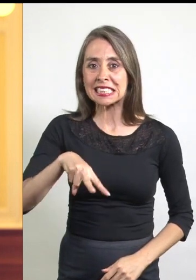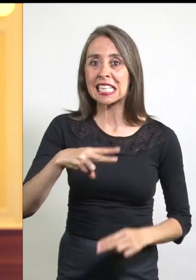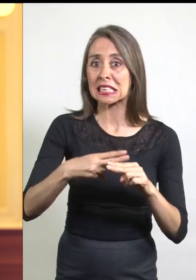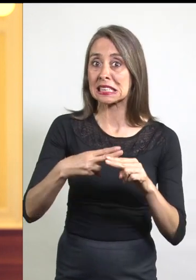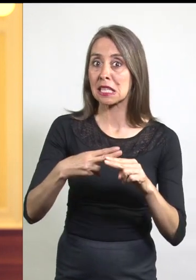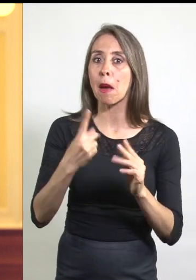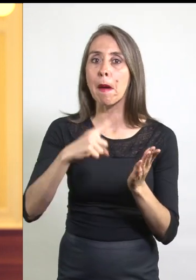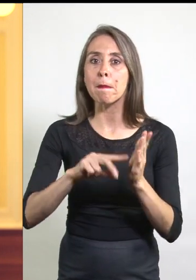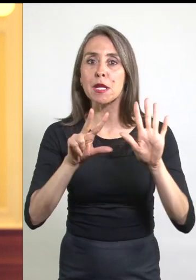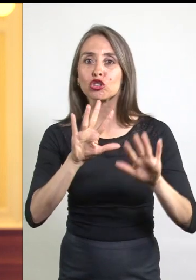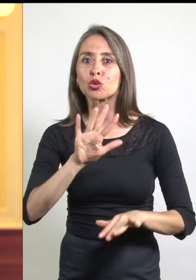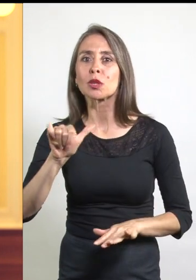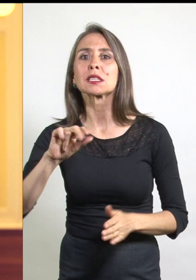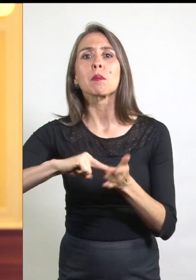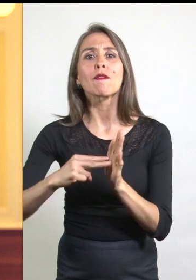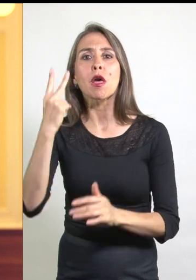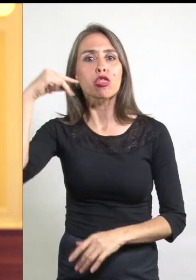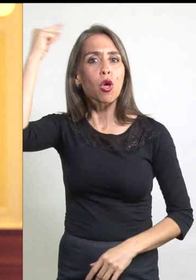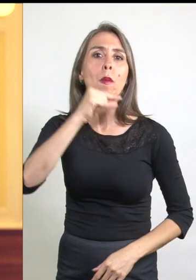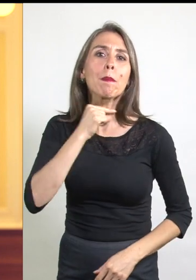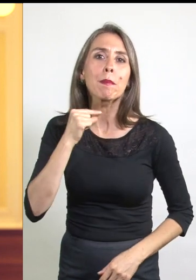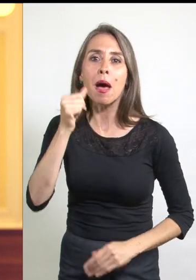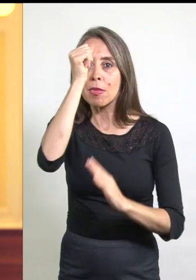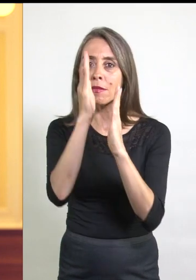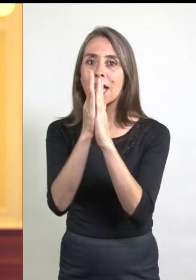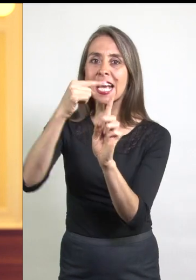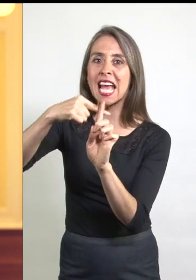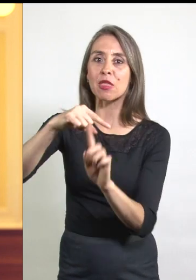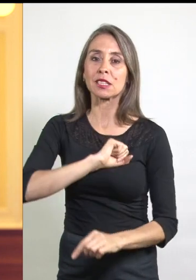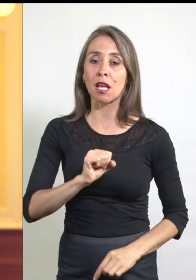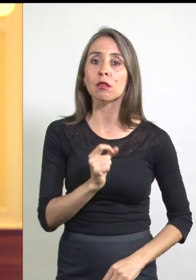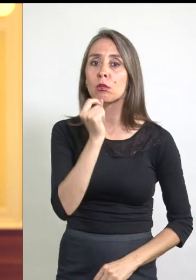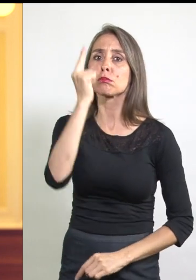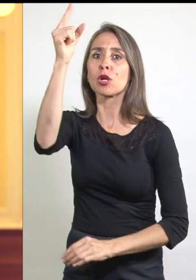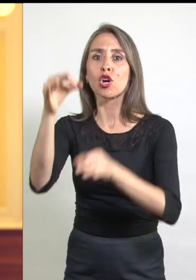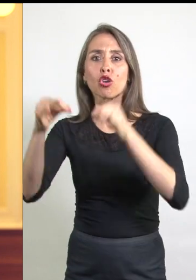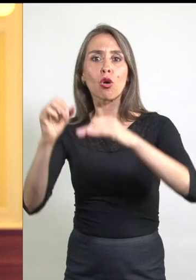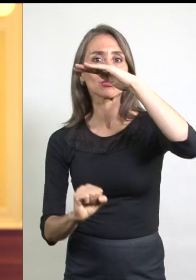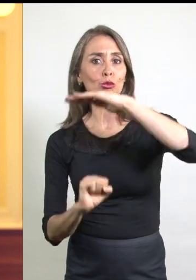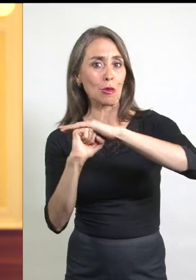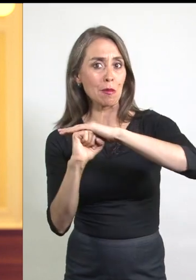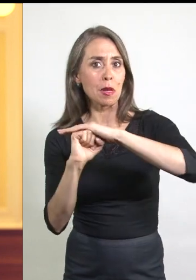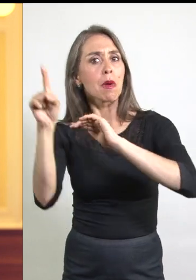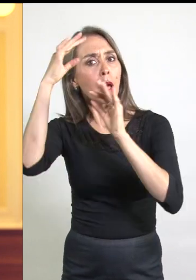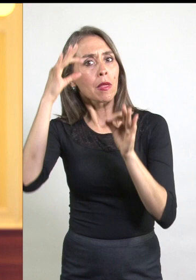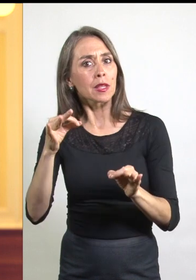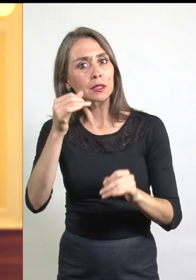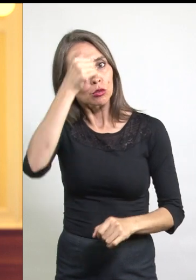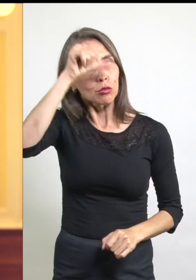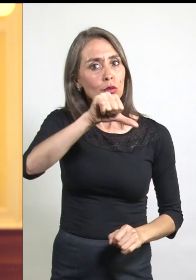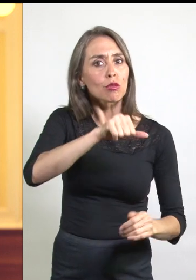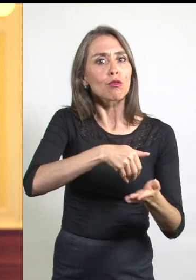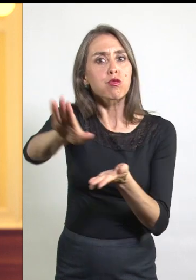en 1856 por dos canónigos de la Catedral de Santiago que llegó hasta la Corte Suprema de Justicia, quien determinó la pena